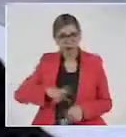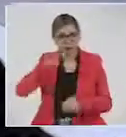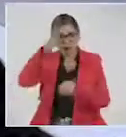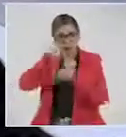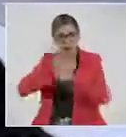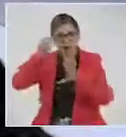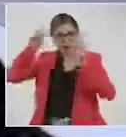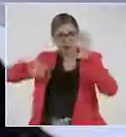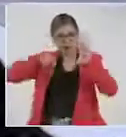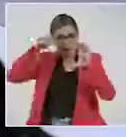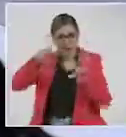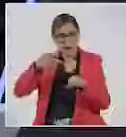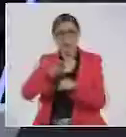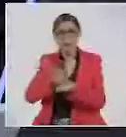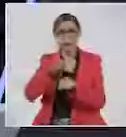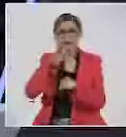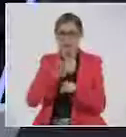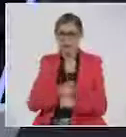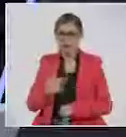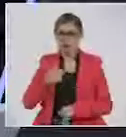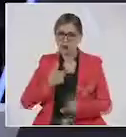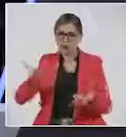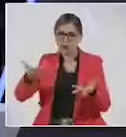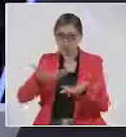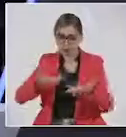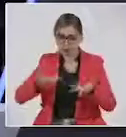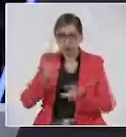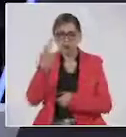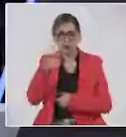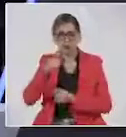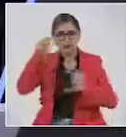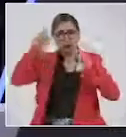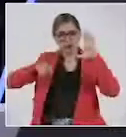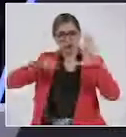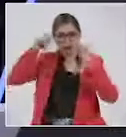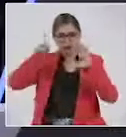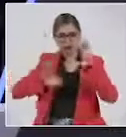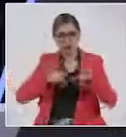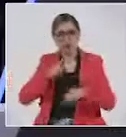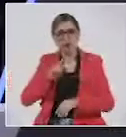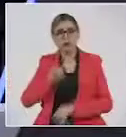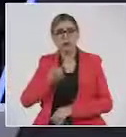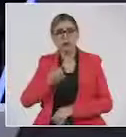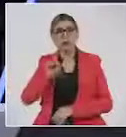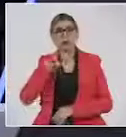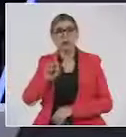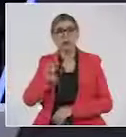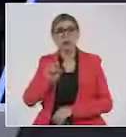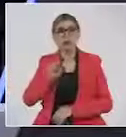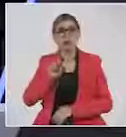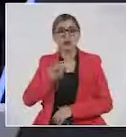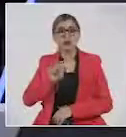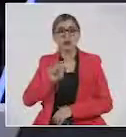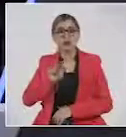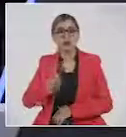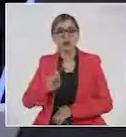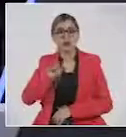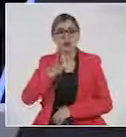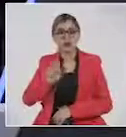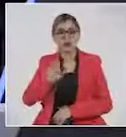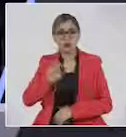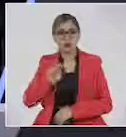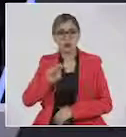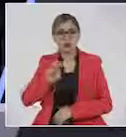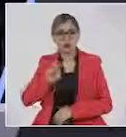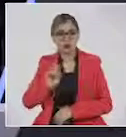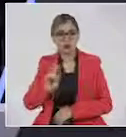proyecto que se llama Produzco Tu Corto. Bien. En Instagram lo encuentran como produzco.tu.corto, en el cual todas las personas interesadas